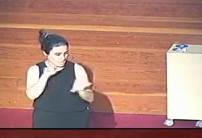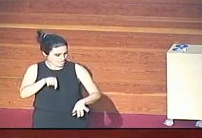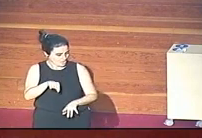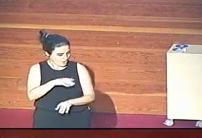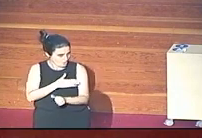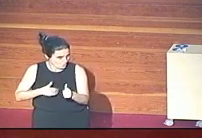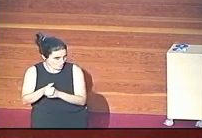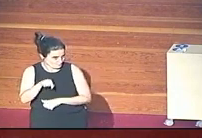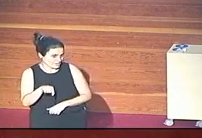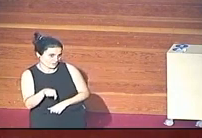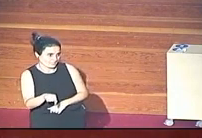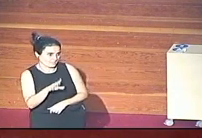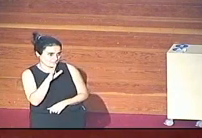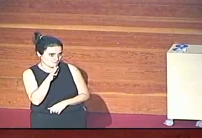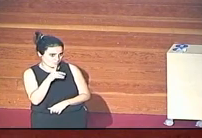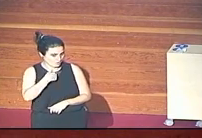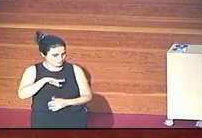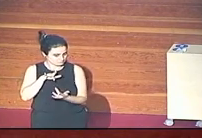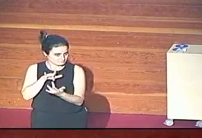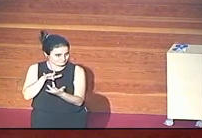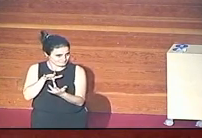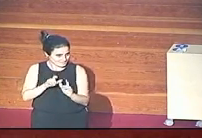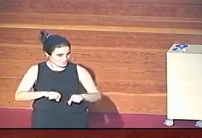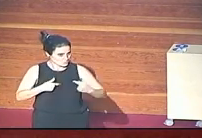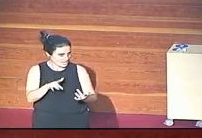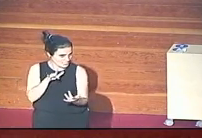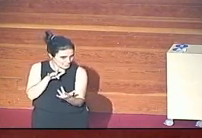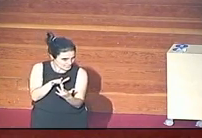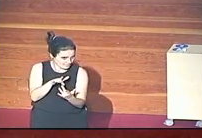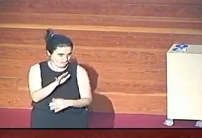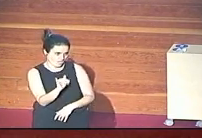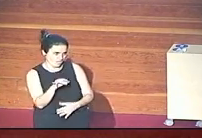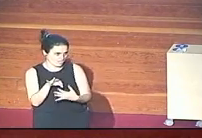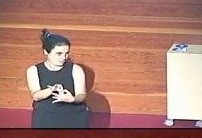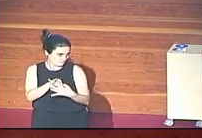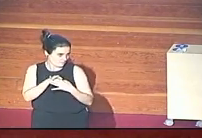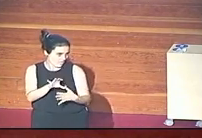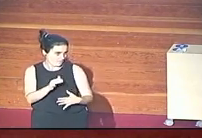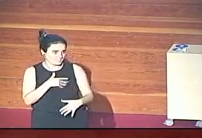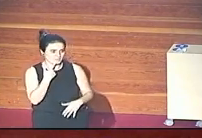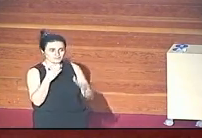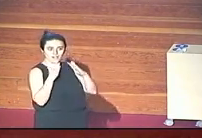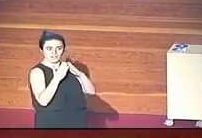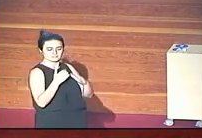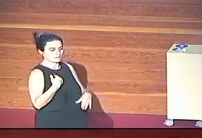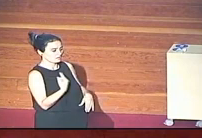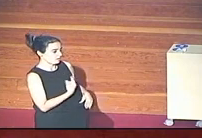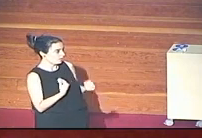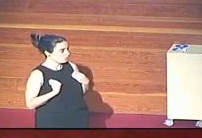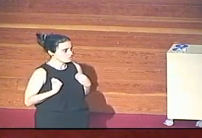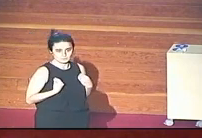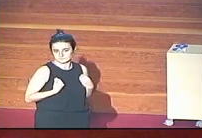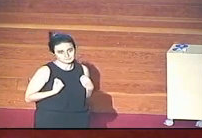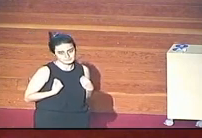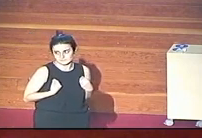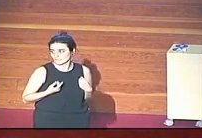y que no vivimos ajenos a la naturaleza no vivimos en nuestra casa aislados sino que todas las mañanas cuando nos